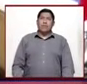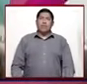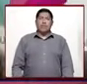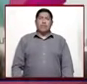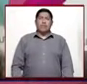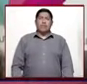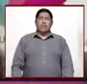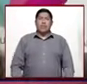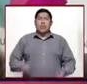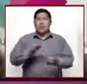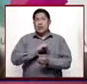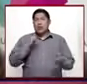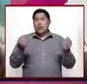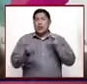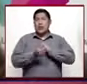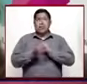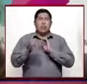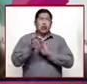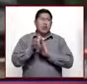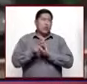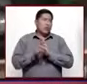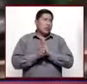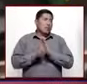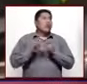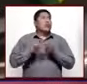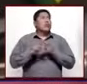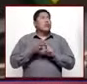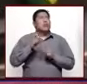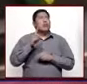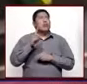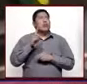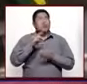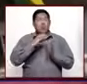Hacer una reforma constitucional del 146.